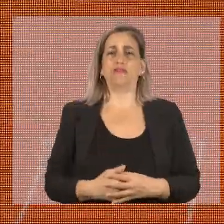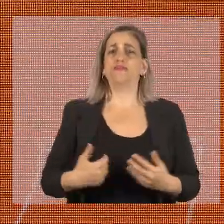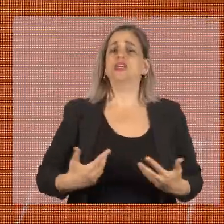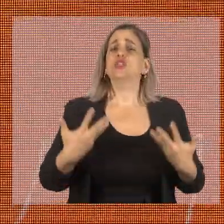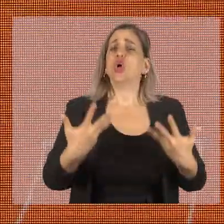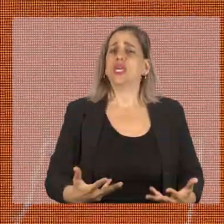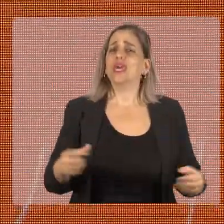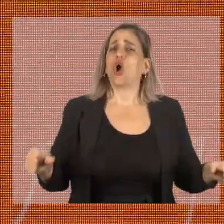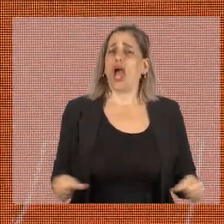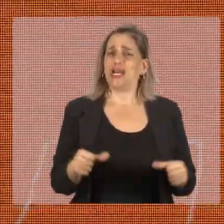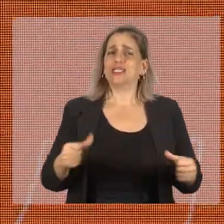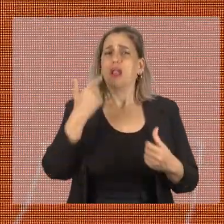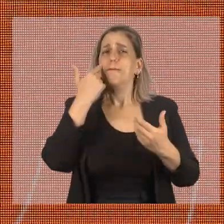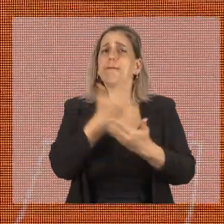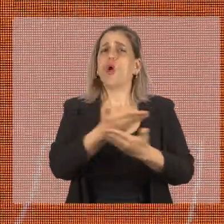hacer